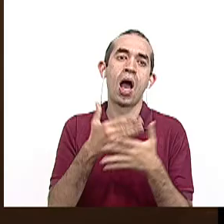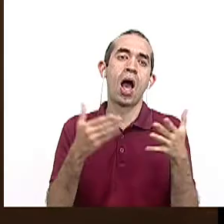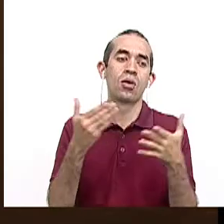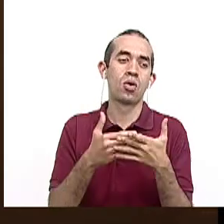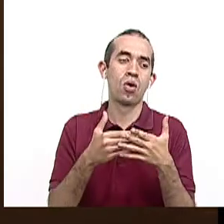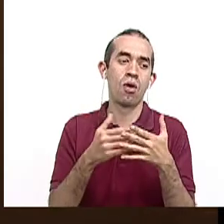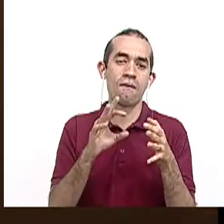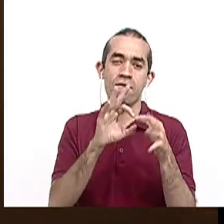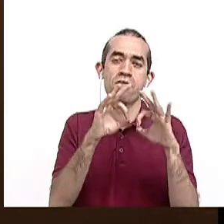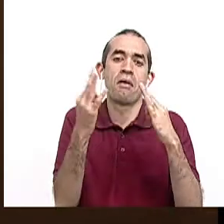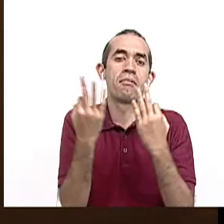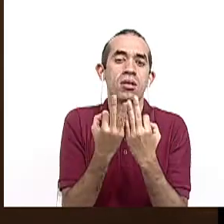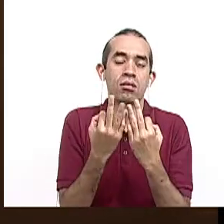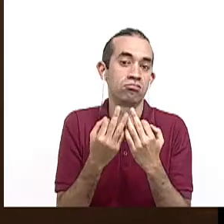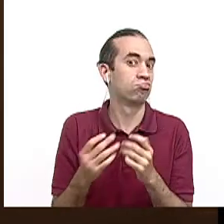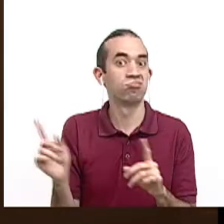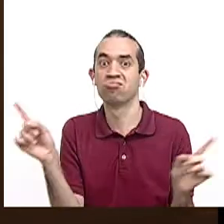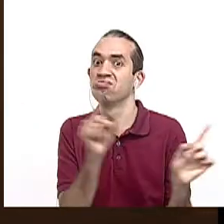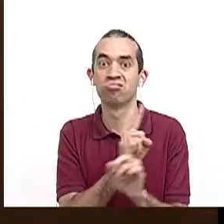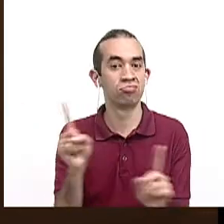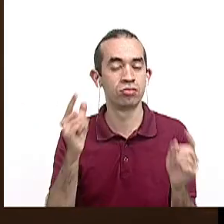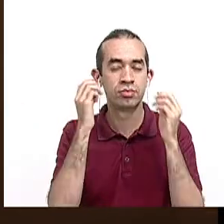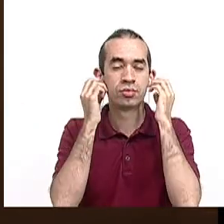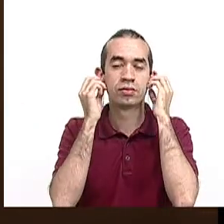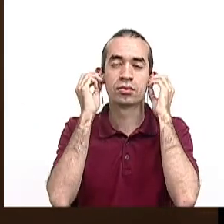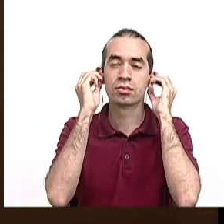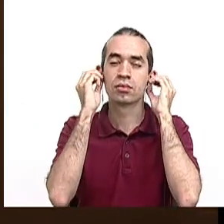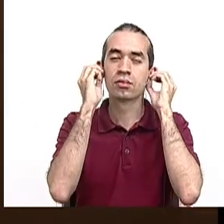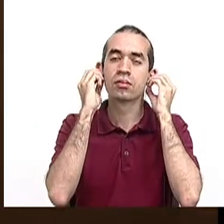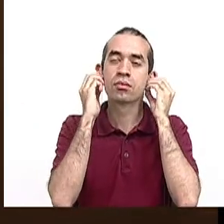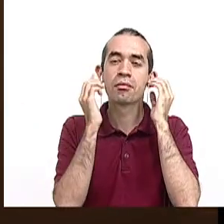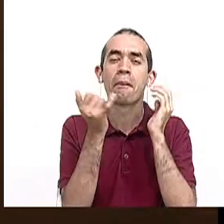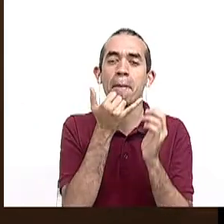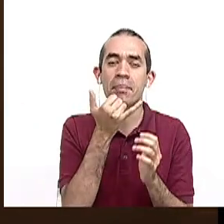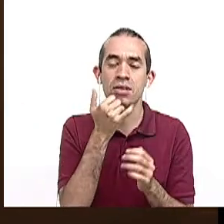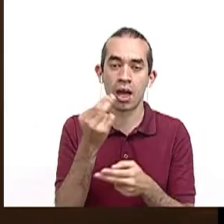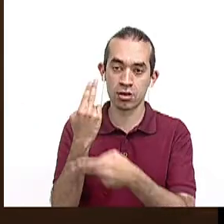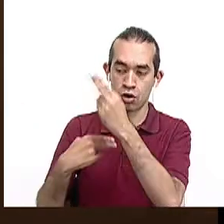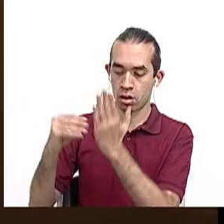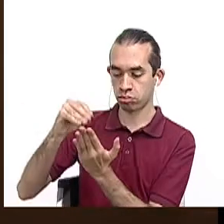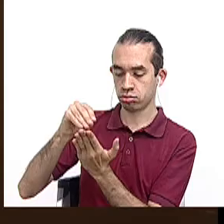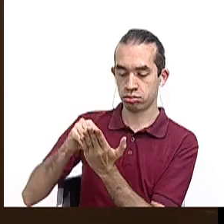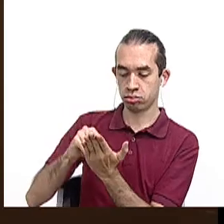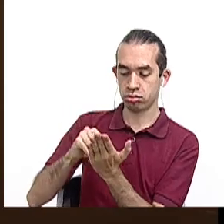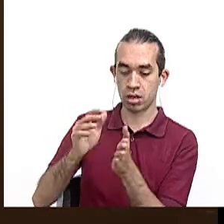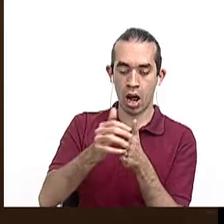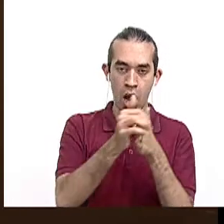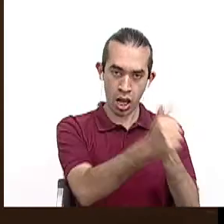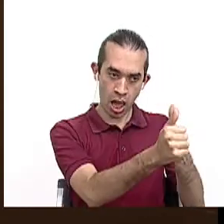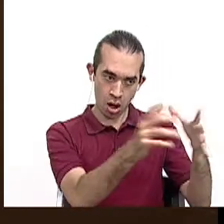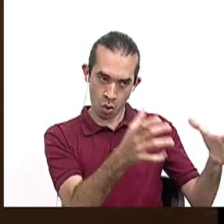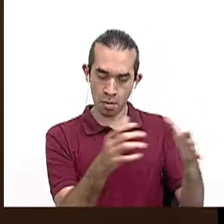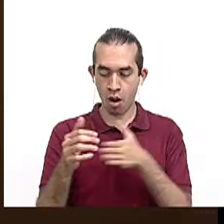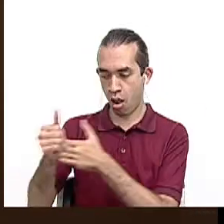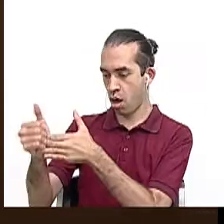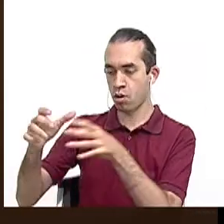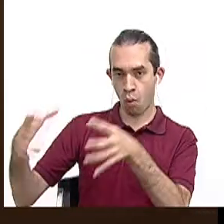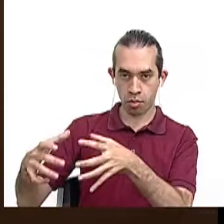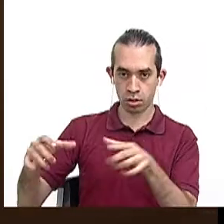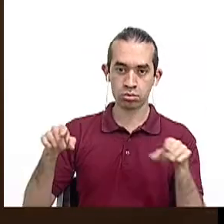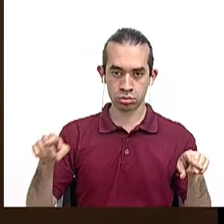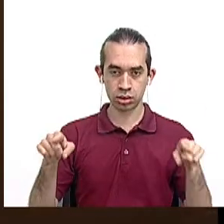algún parentesco. Tampoco. Lo que pasa es que la historia los coloca como líder de un sector y líder de otro, lo